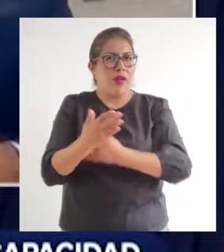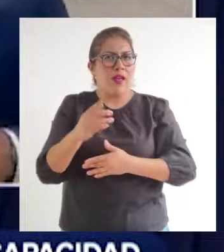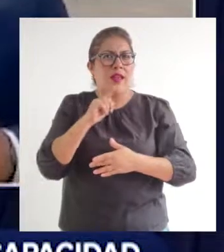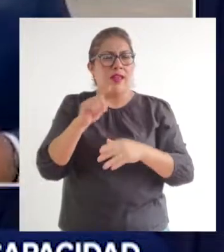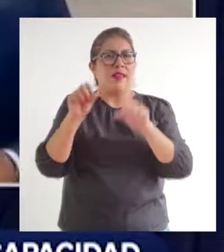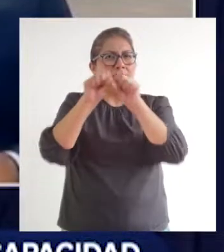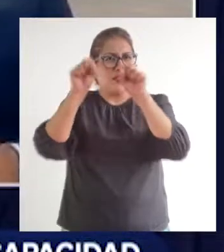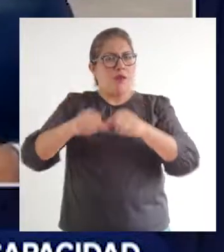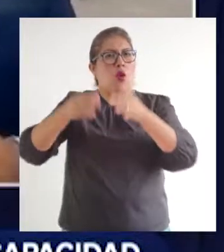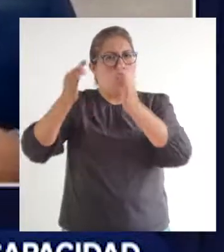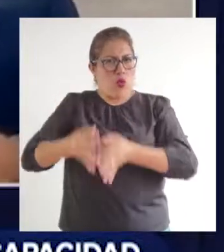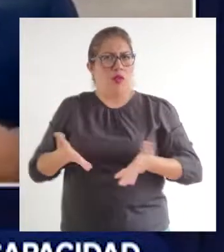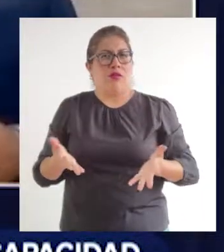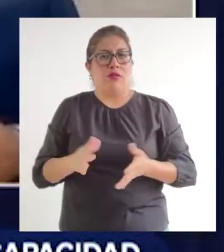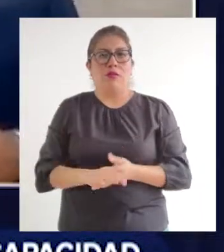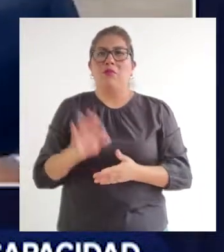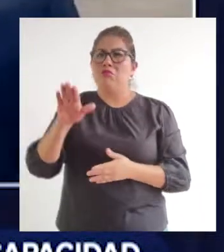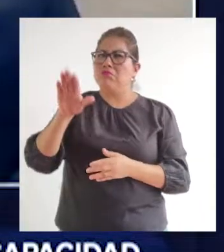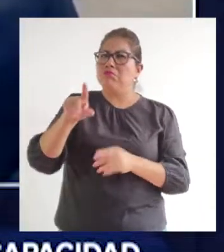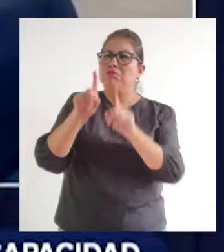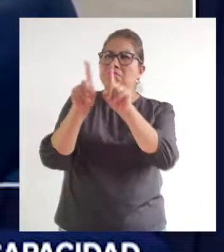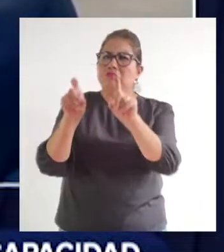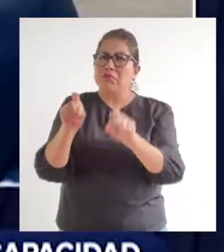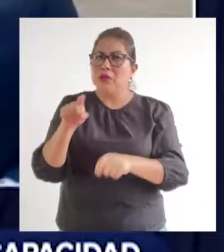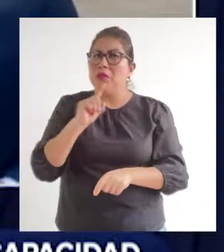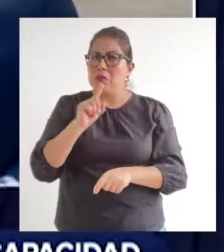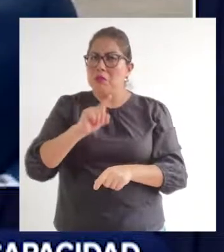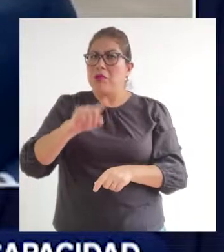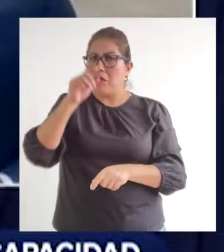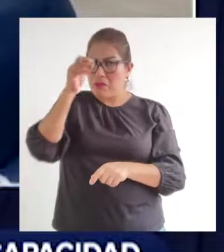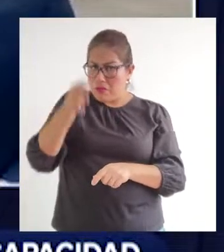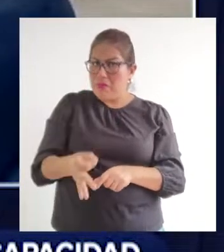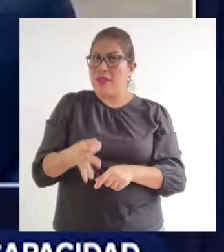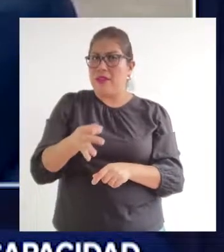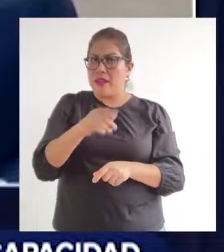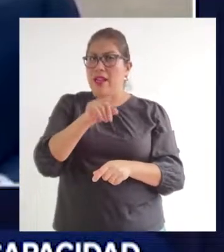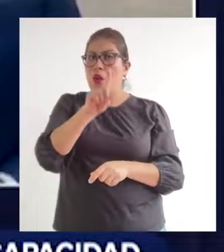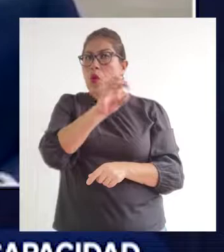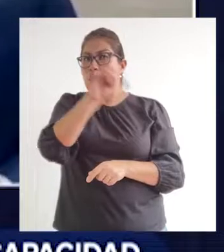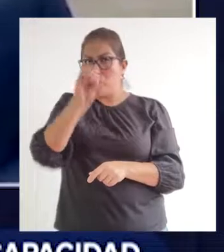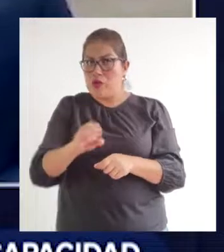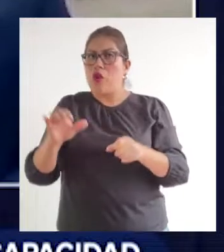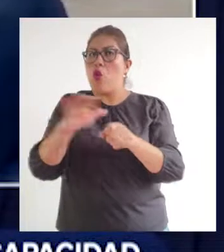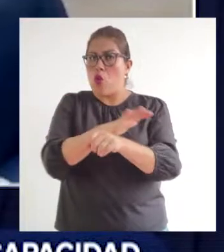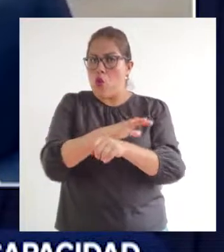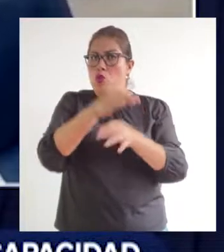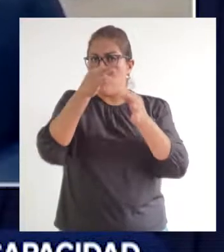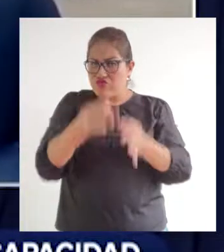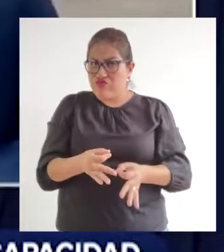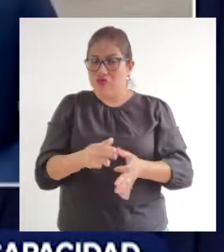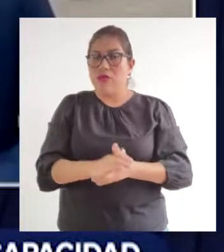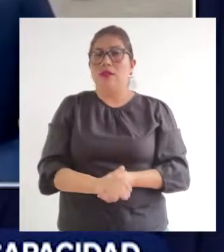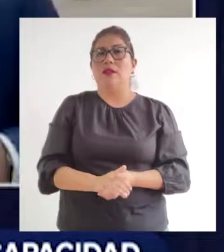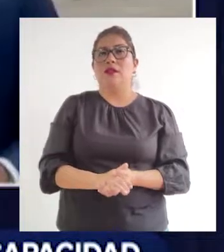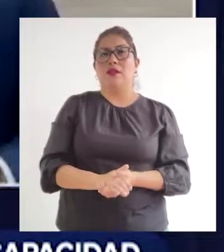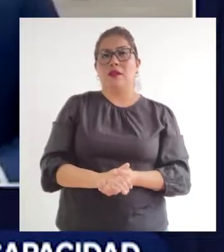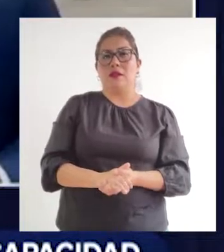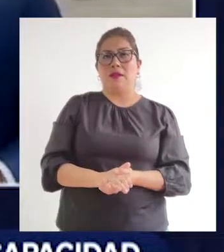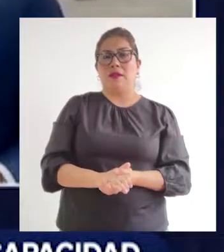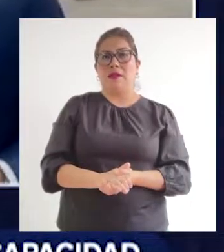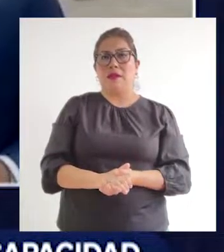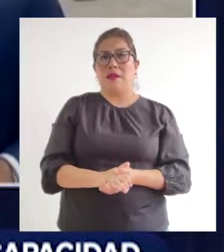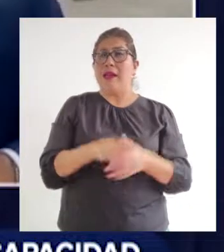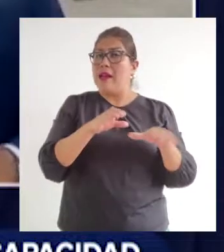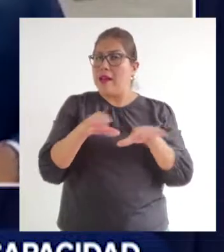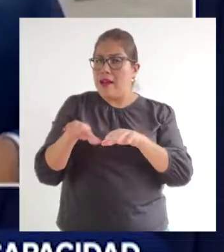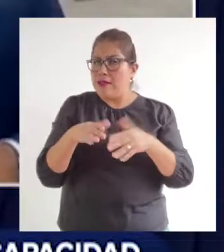muy, muy concretos. ¿Y esto se cumple? ¿Esto se cumple, el señor Gamarra? ¿Realmente se cumple? El